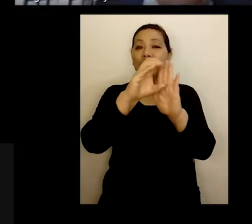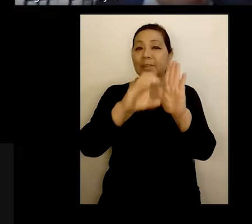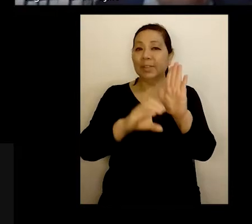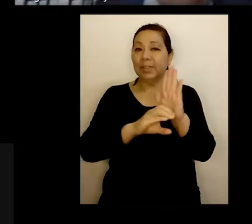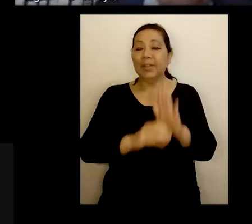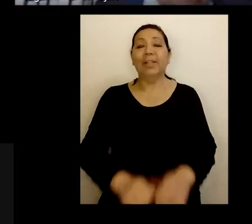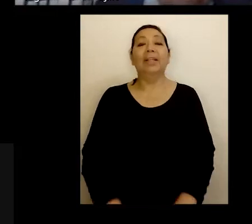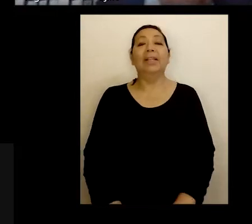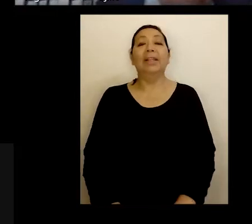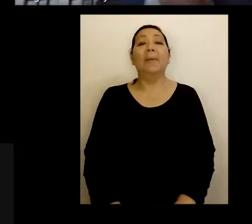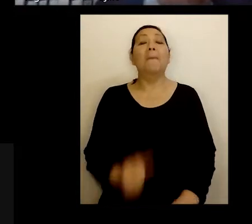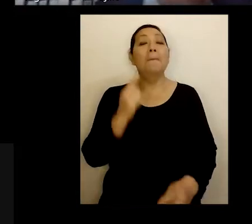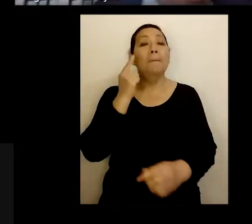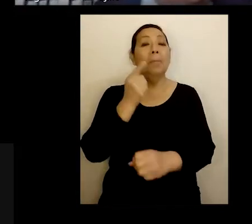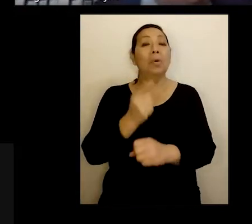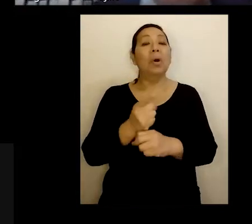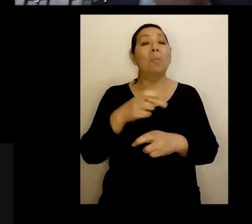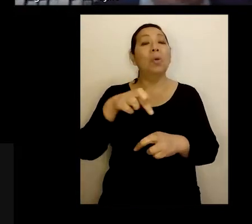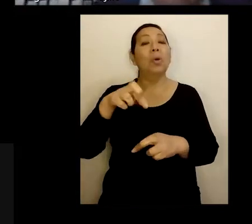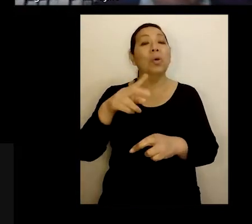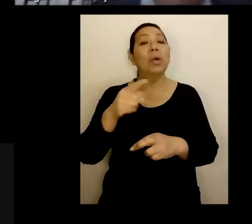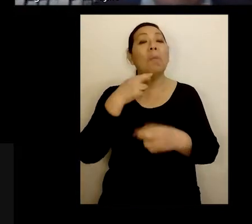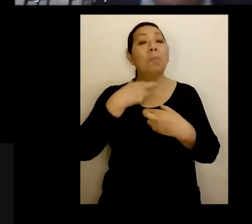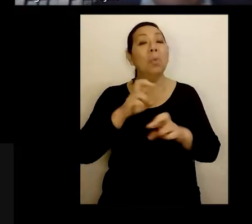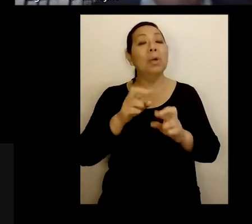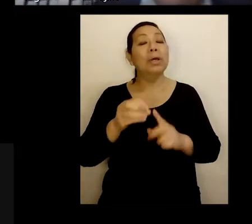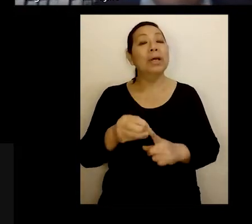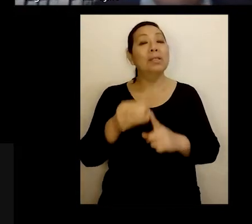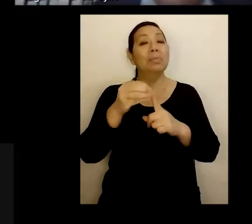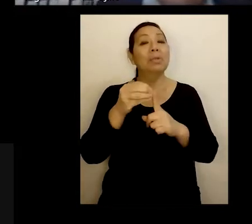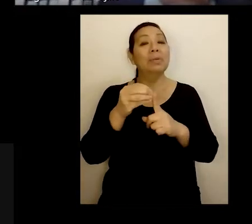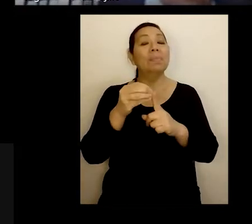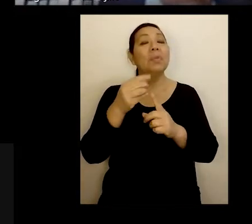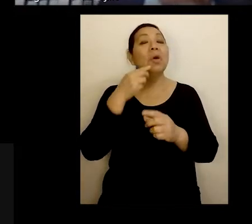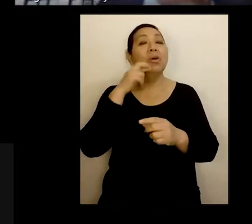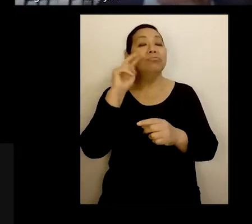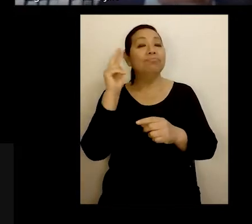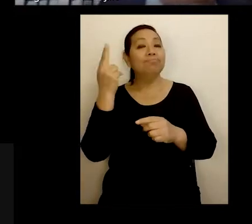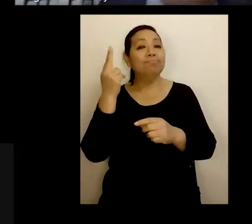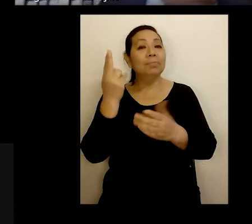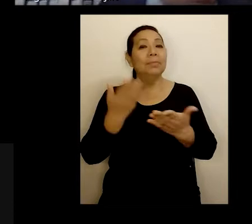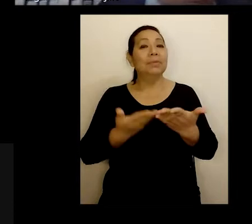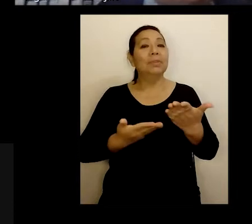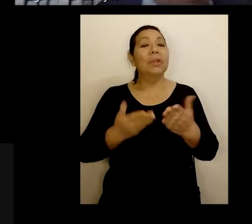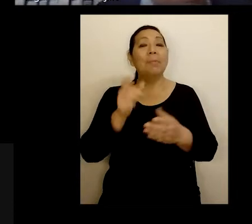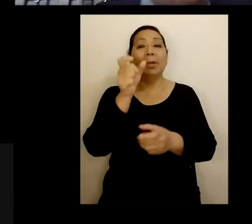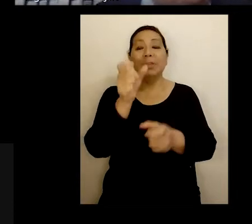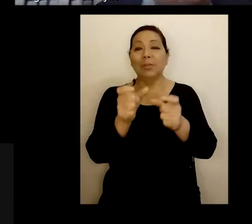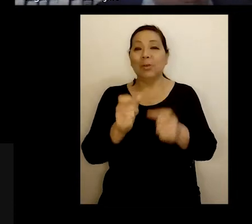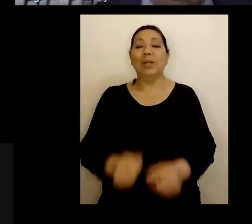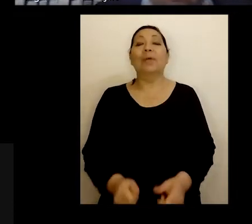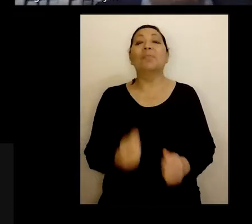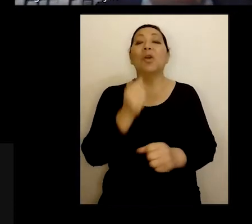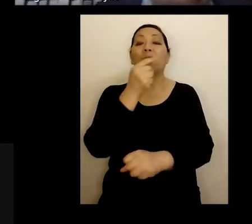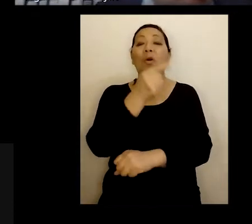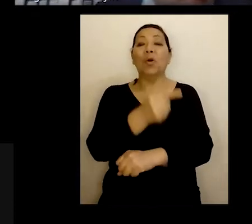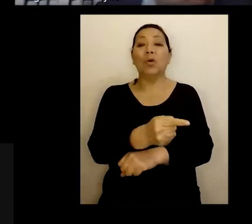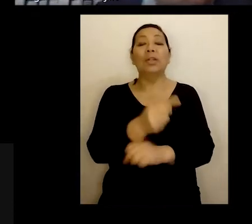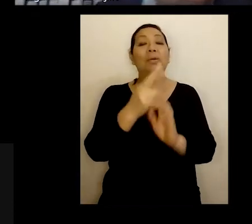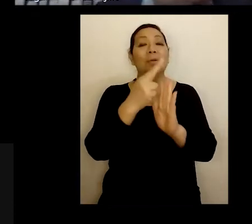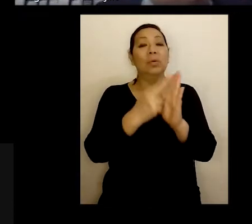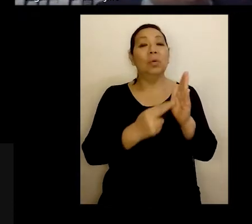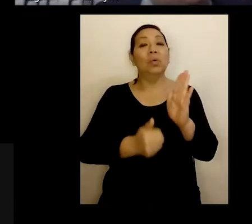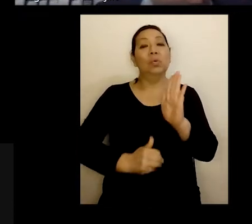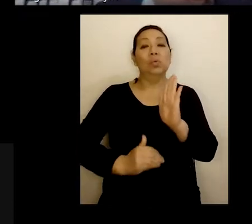constitucional interpuesto por la Procuraduría Pública Especializada en Delitos de Corrupción de Funcionarios contra la